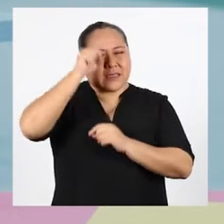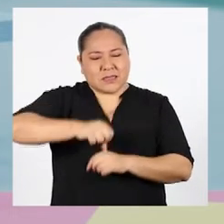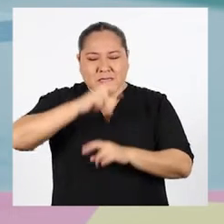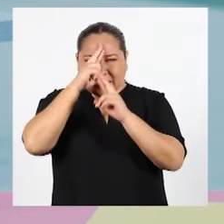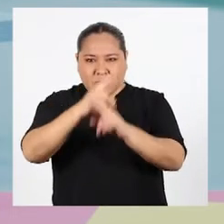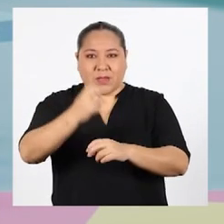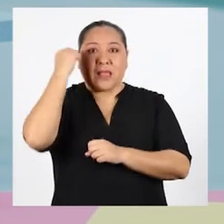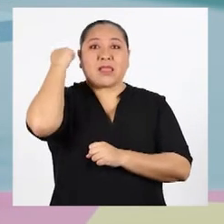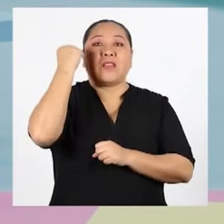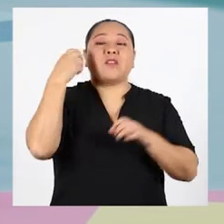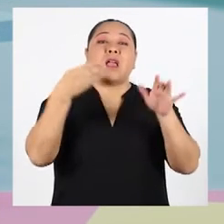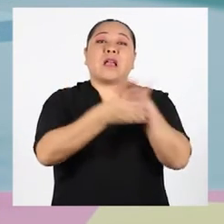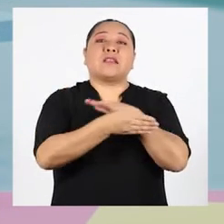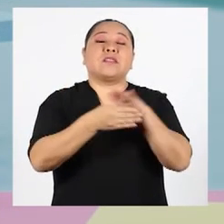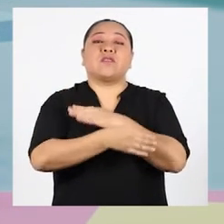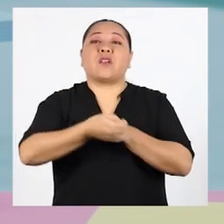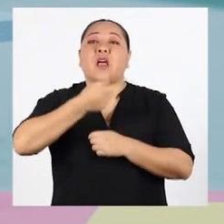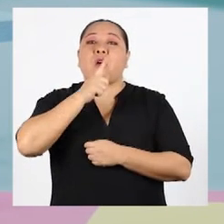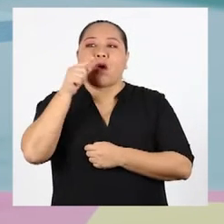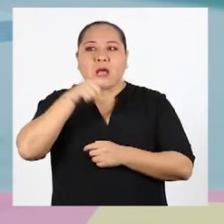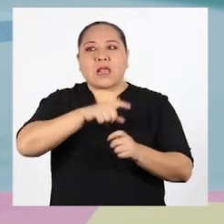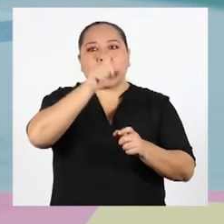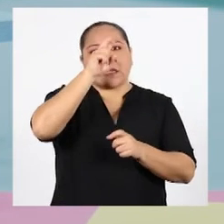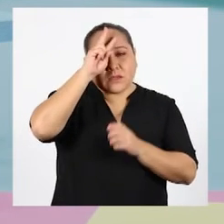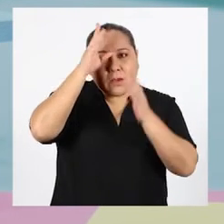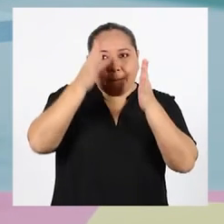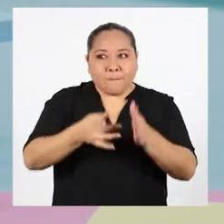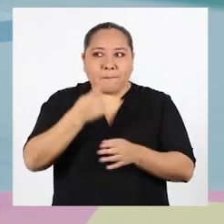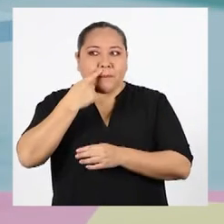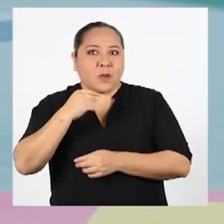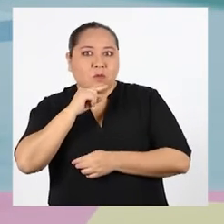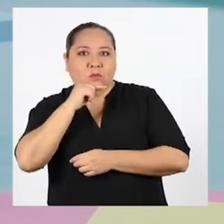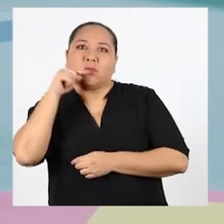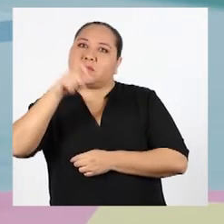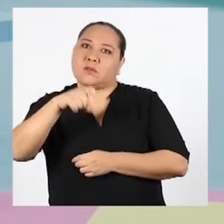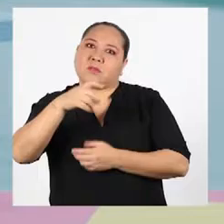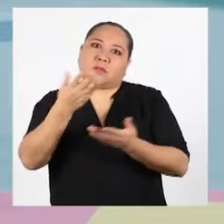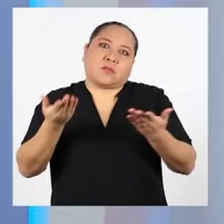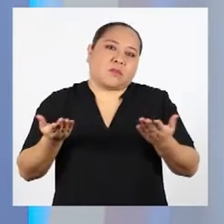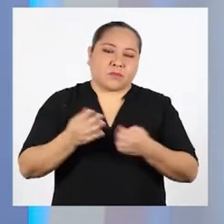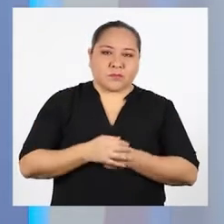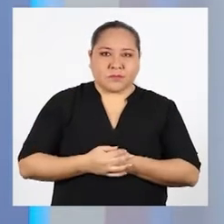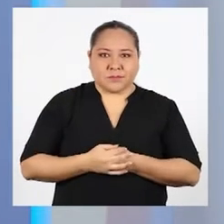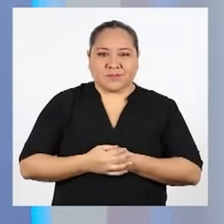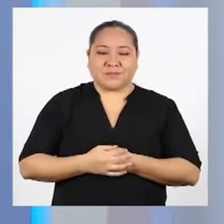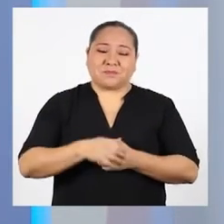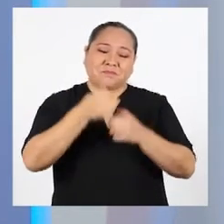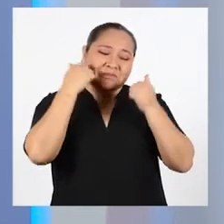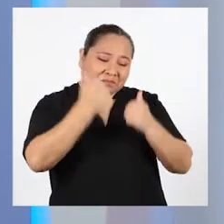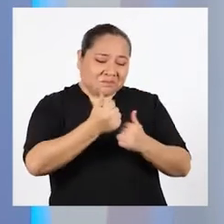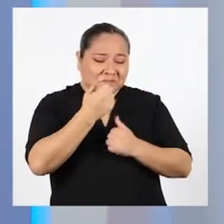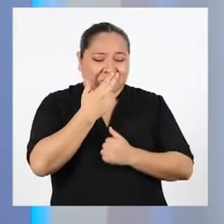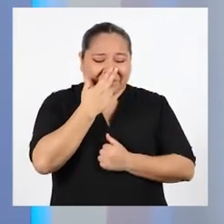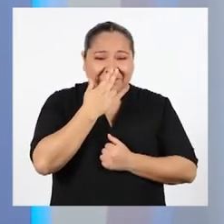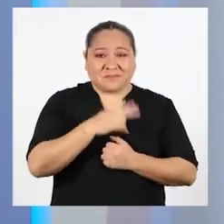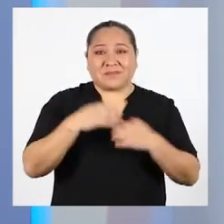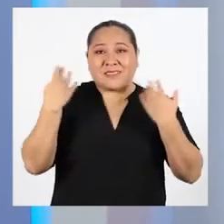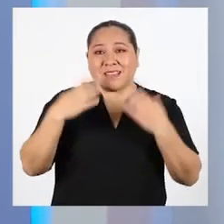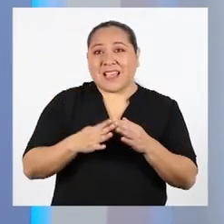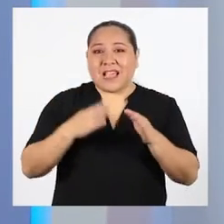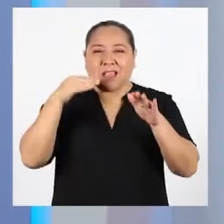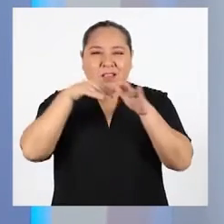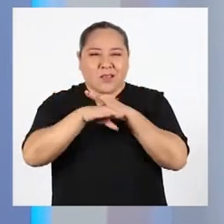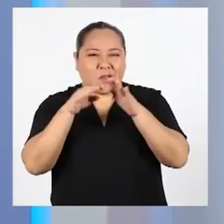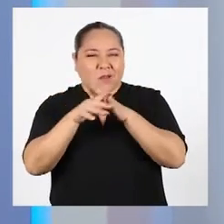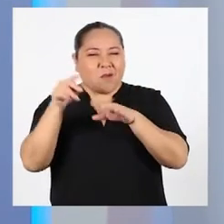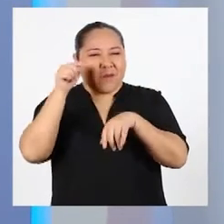cumpla el derecho de acceso al agua que las peruanas y los peruanos tenemos. Muy bien, Tocino. Ya estamos